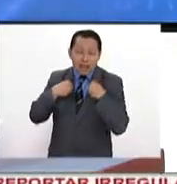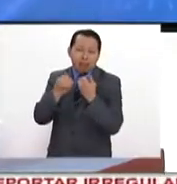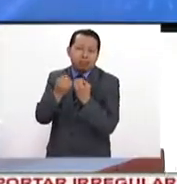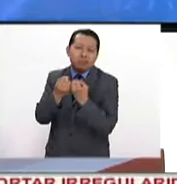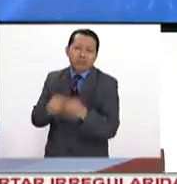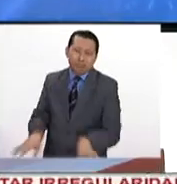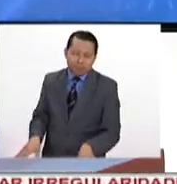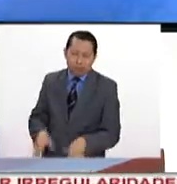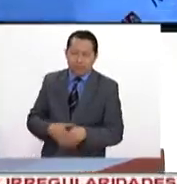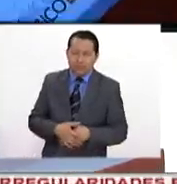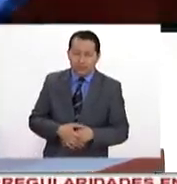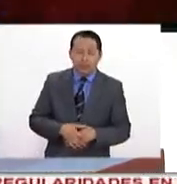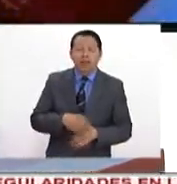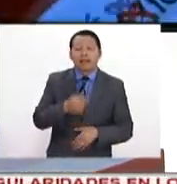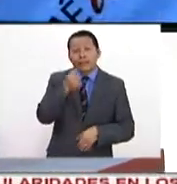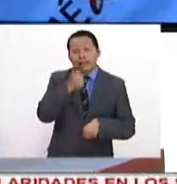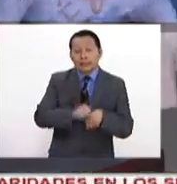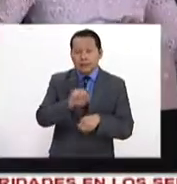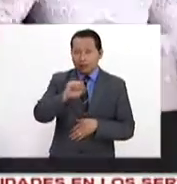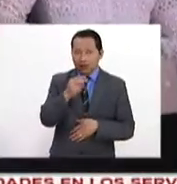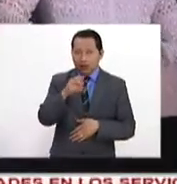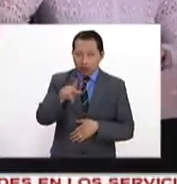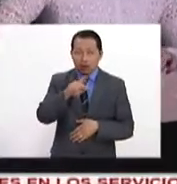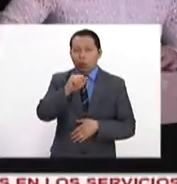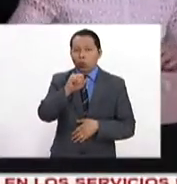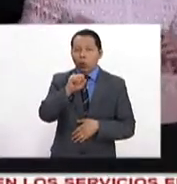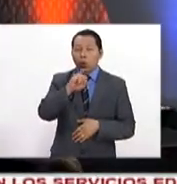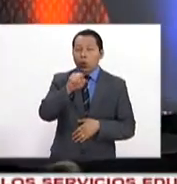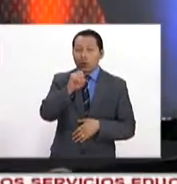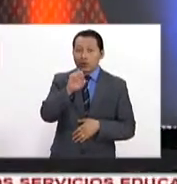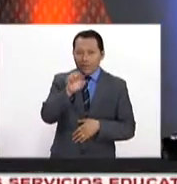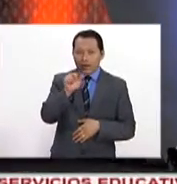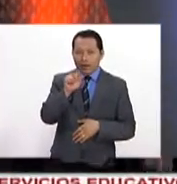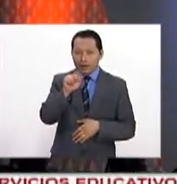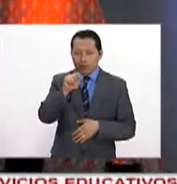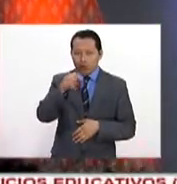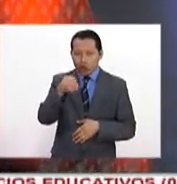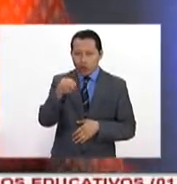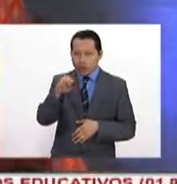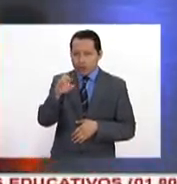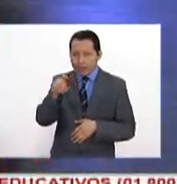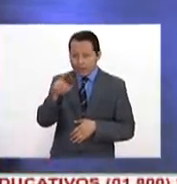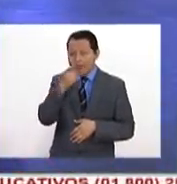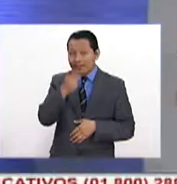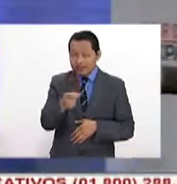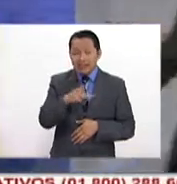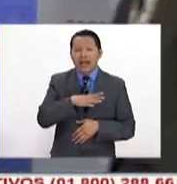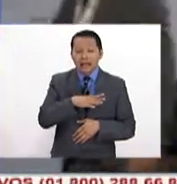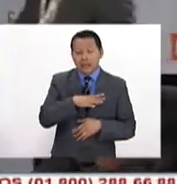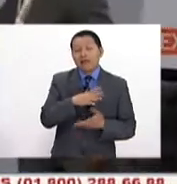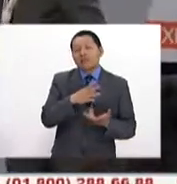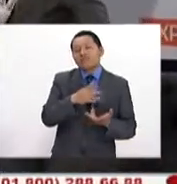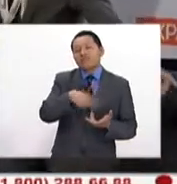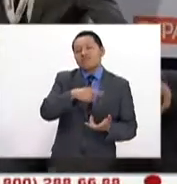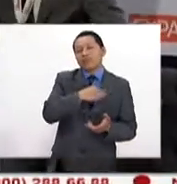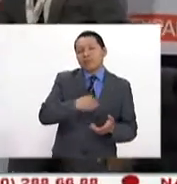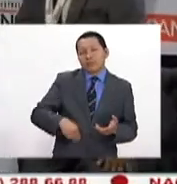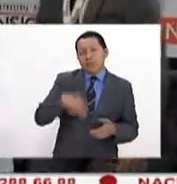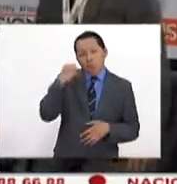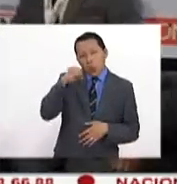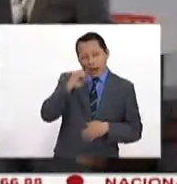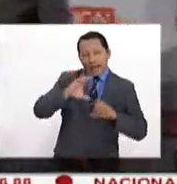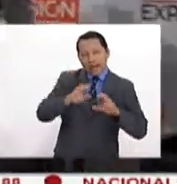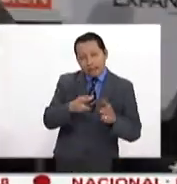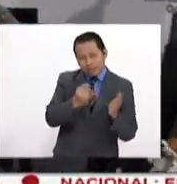Mientras tanto, el secretario de Hacienda, José Antonio Meade, afirmó que los estímulos fiscales para los contribuyentes afectados por el sismo en los municipios de